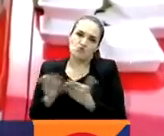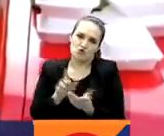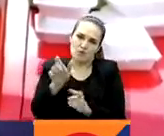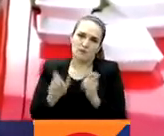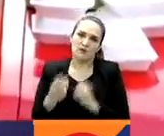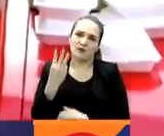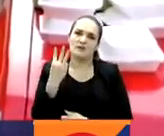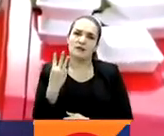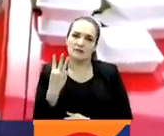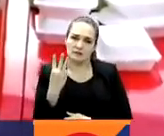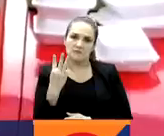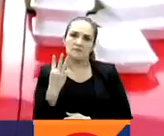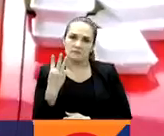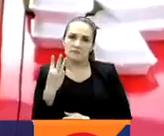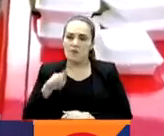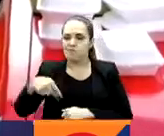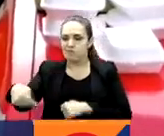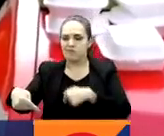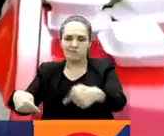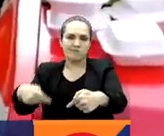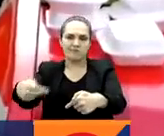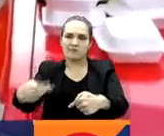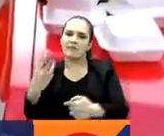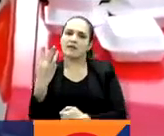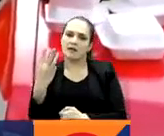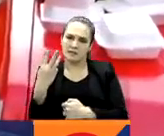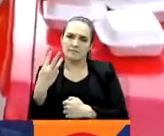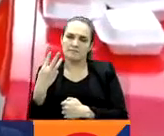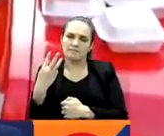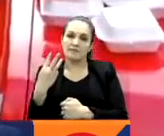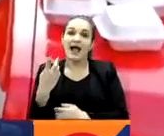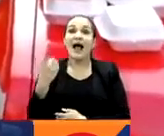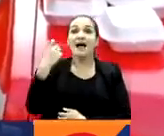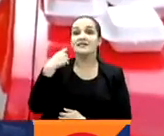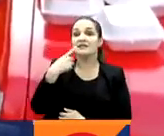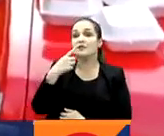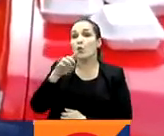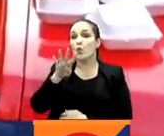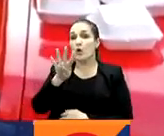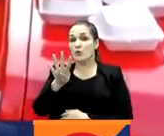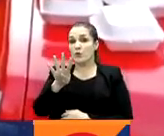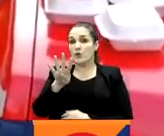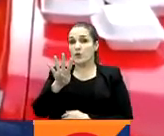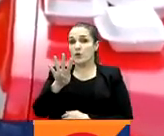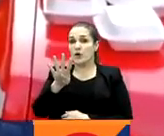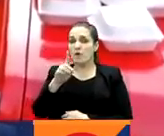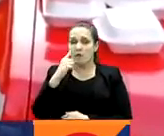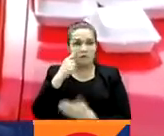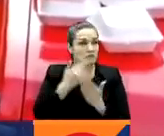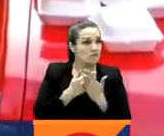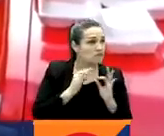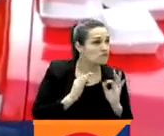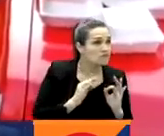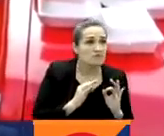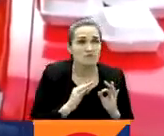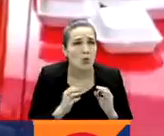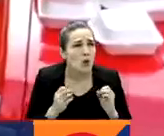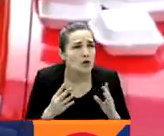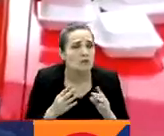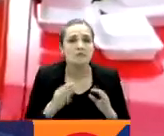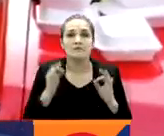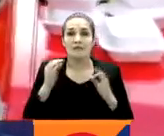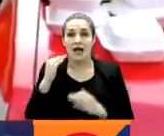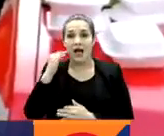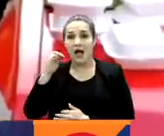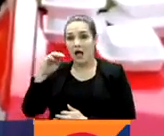3 personas que se encontraban desaparecidas. Ayer se hablaba de 4, se corroboró y se confirmó de que doña